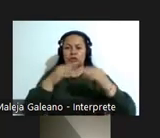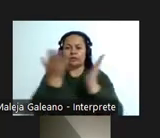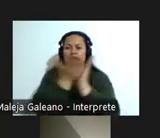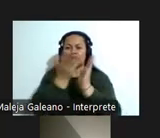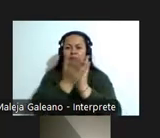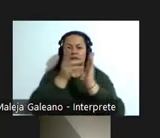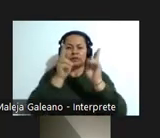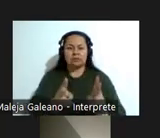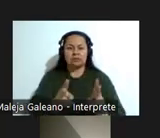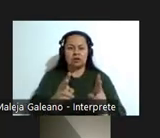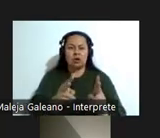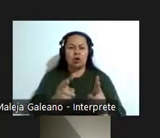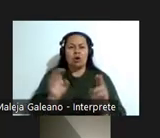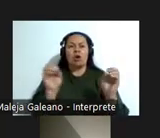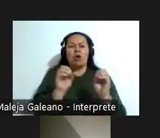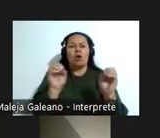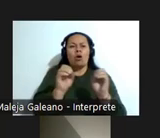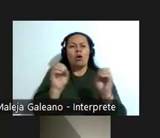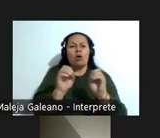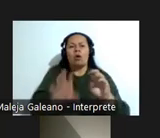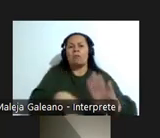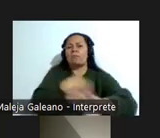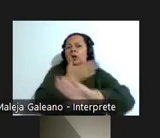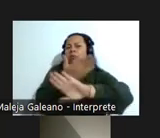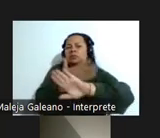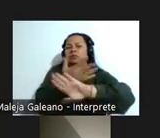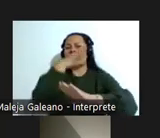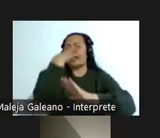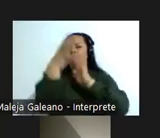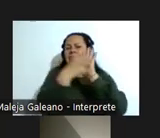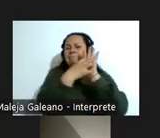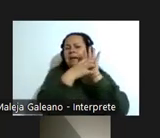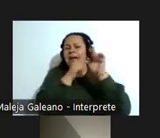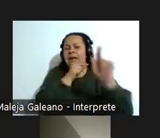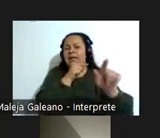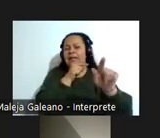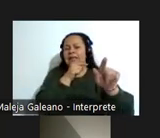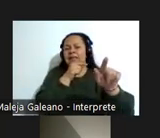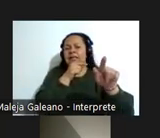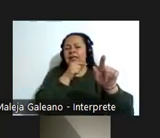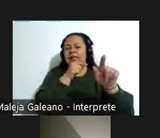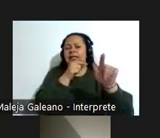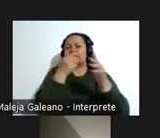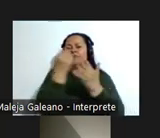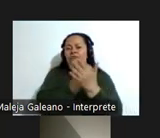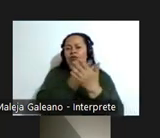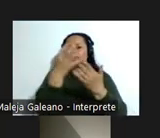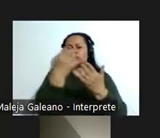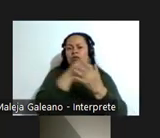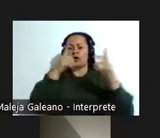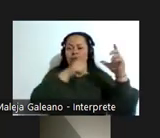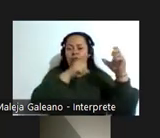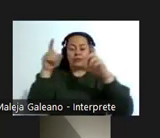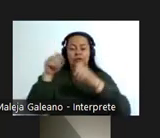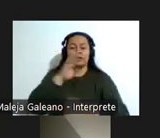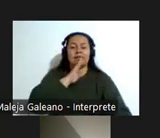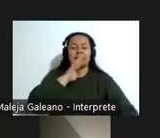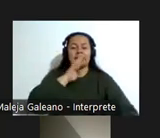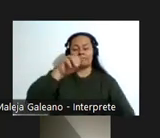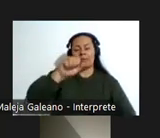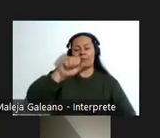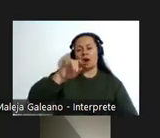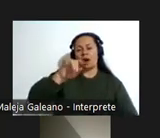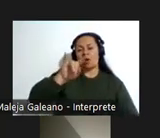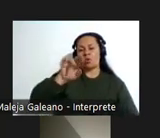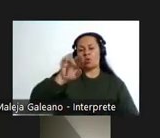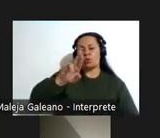esto ahoga a propósito de la imagen que está allí en la diapositiva, que fue una fotografía tomada por Mauricio Varela